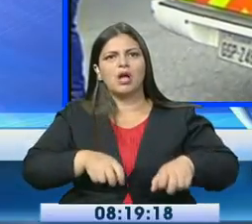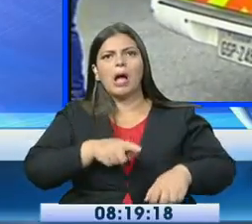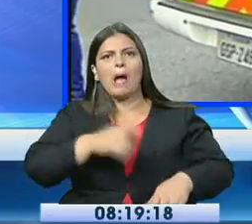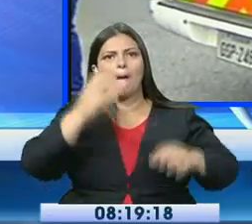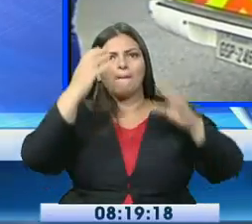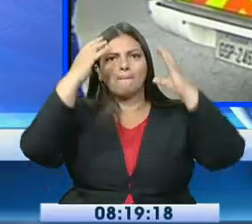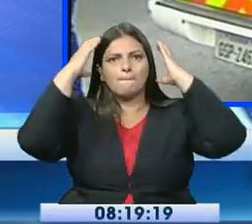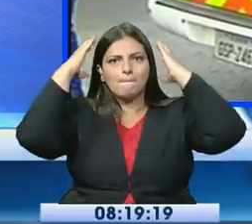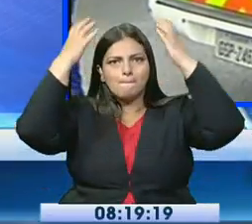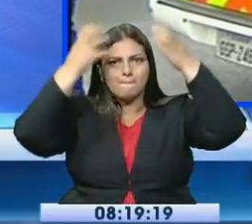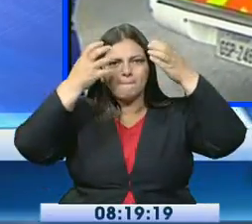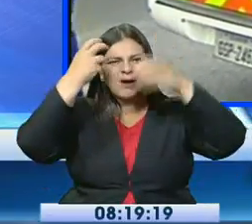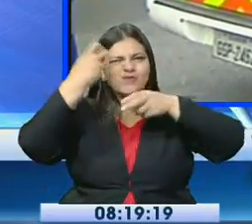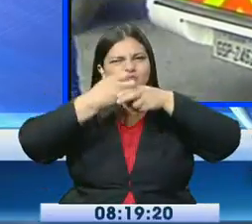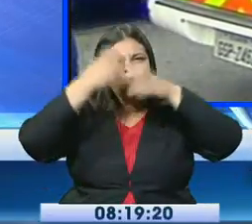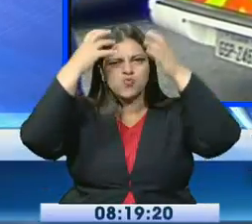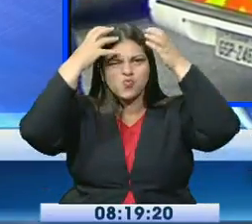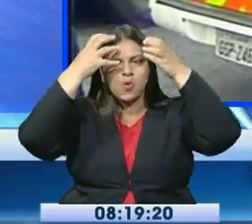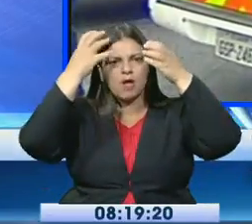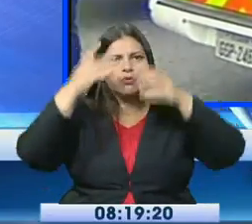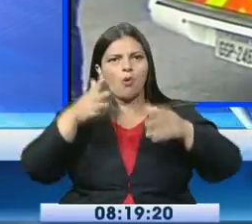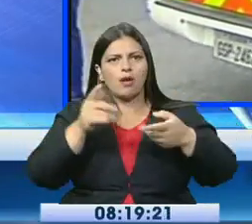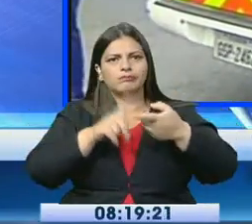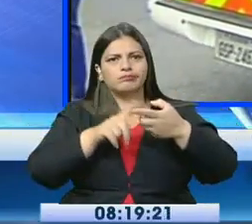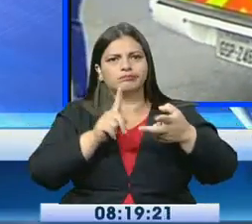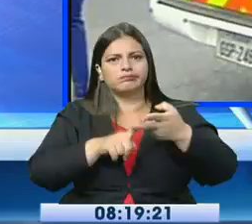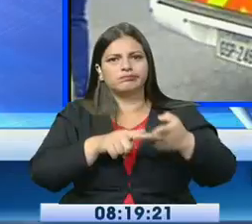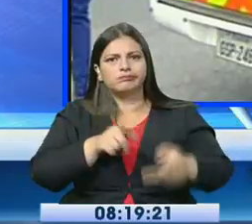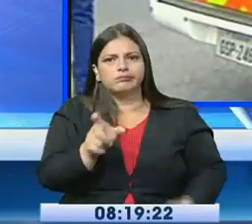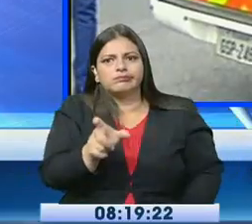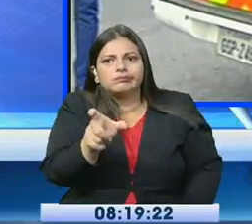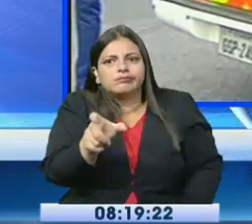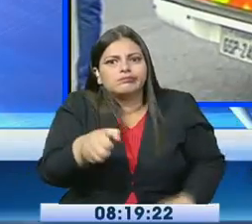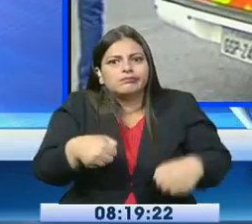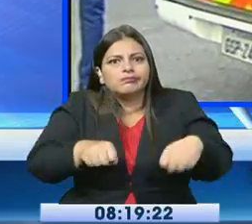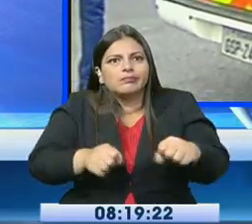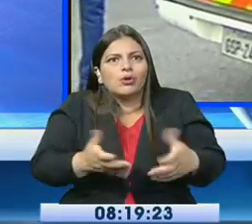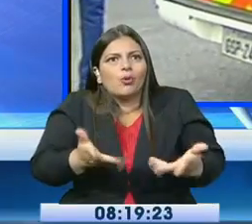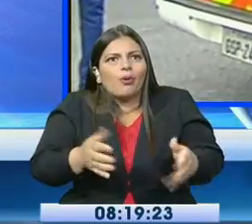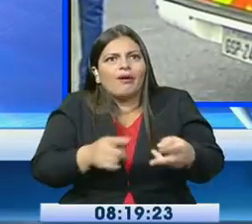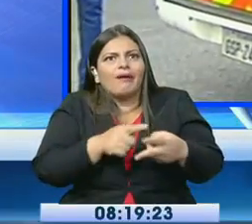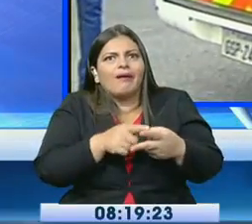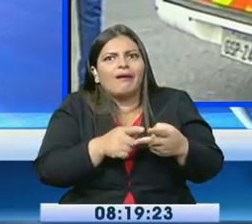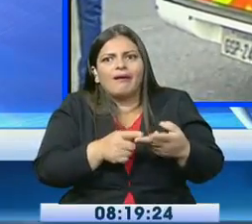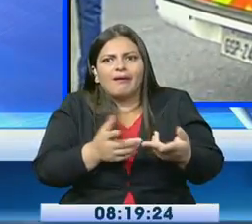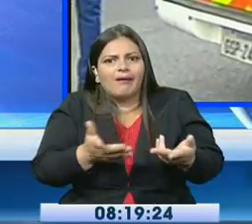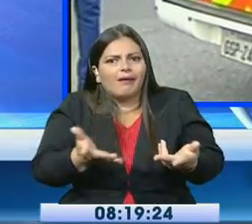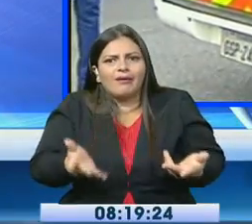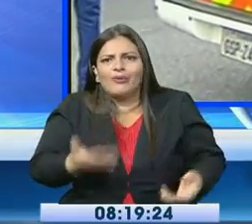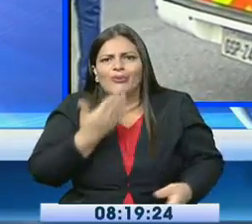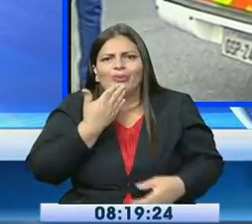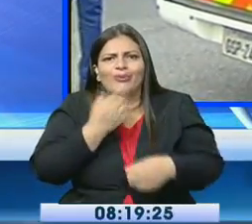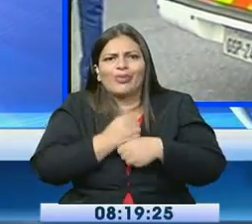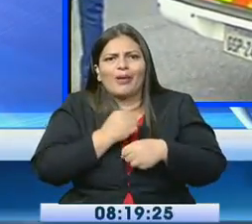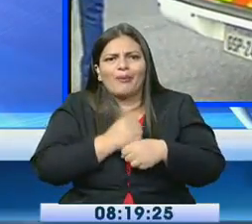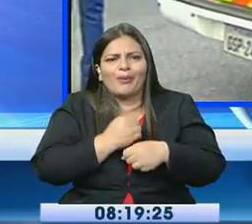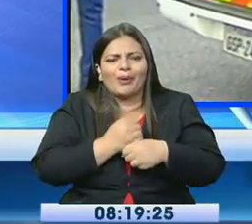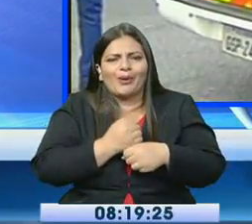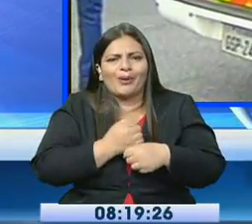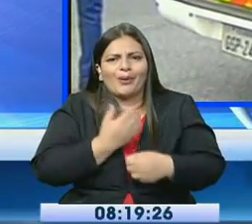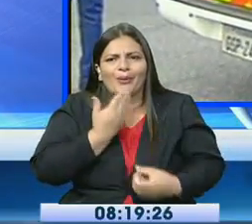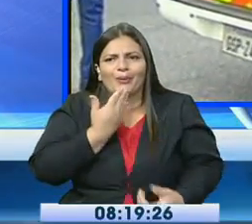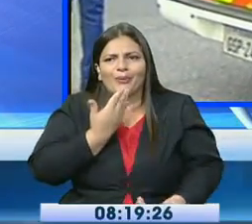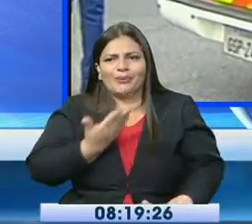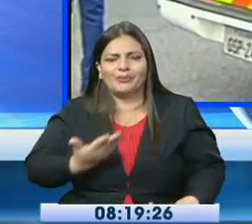así y llevar a personas? Roselena, Jorge, eso lastimosamente ocurre de manera arbitraria por parte de estas